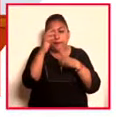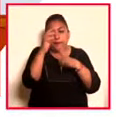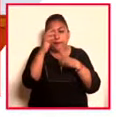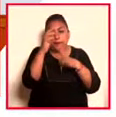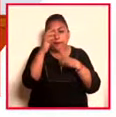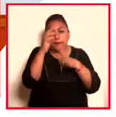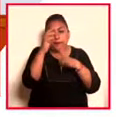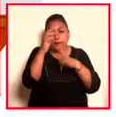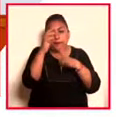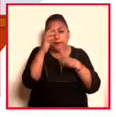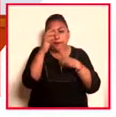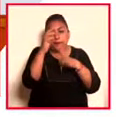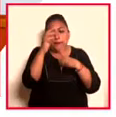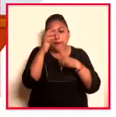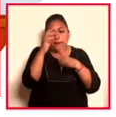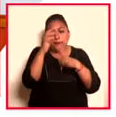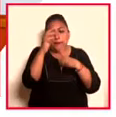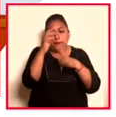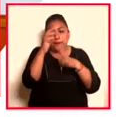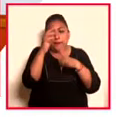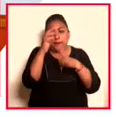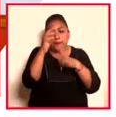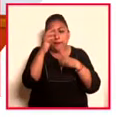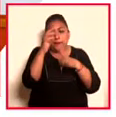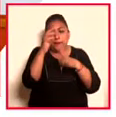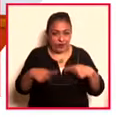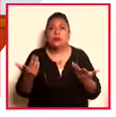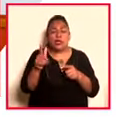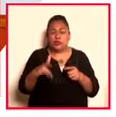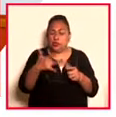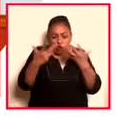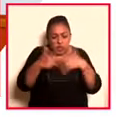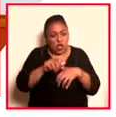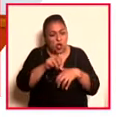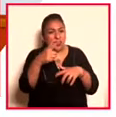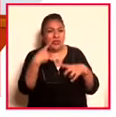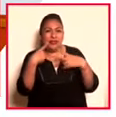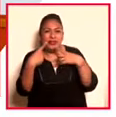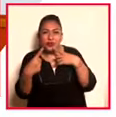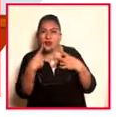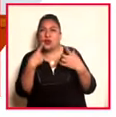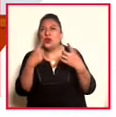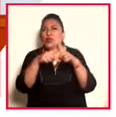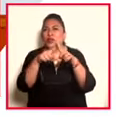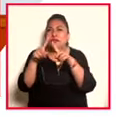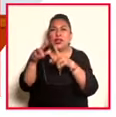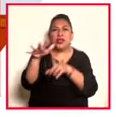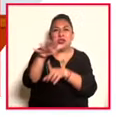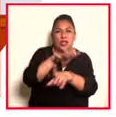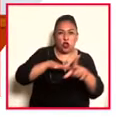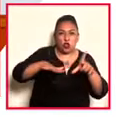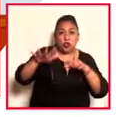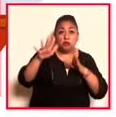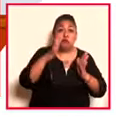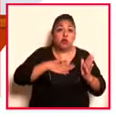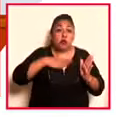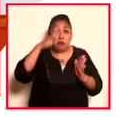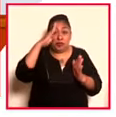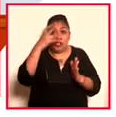y de poderlas rearticular en otro tipo de discurso y en otro tipo de contexto. Yo creo en ese gran poder de las